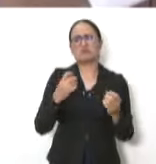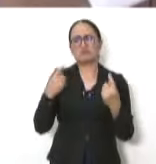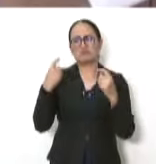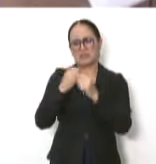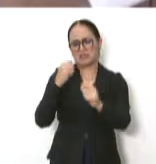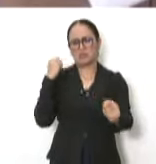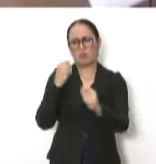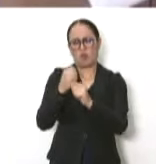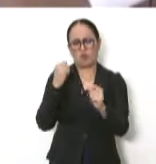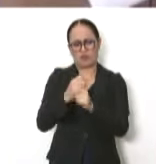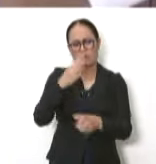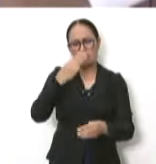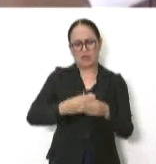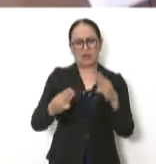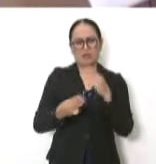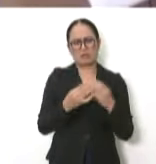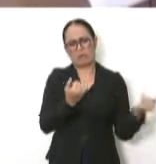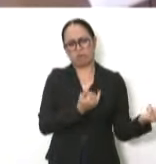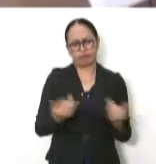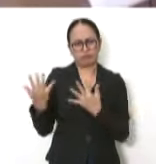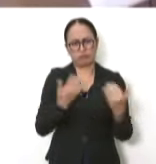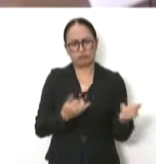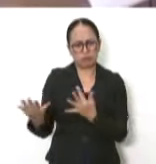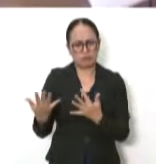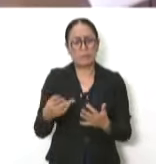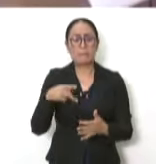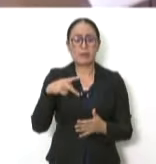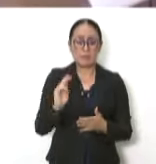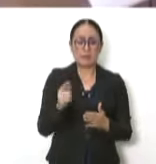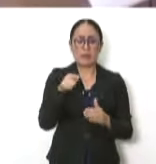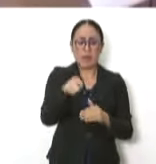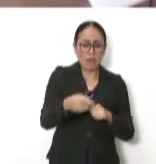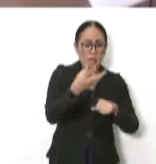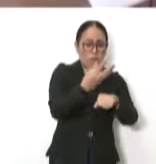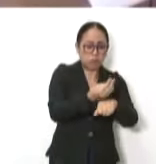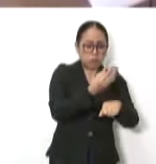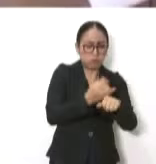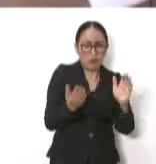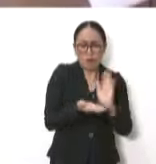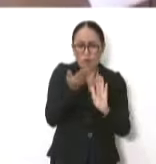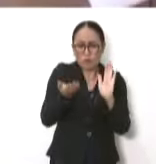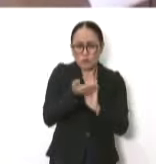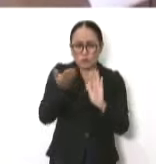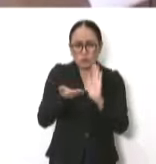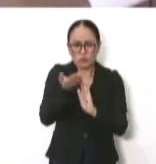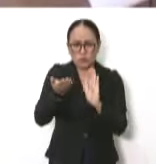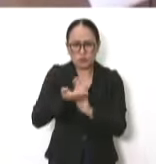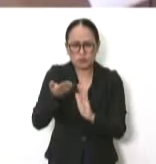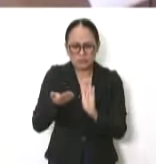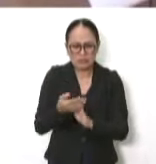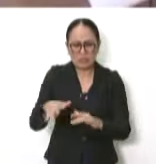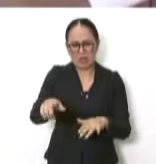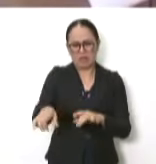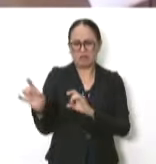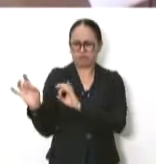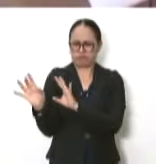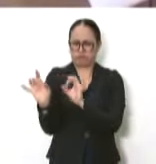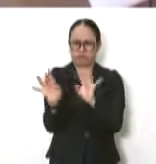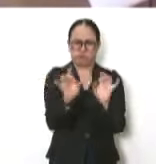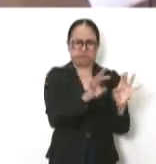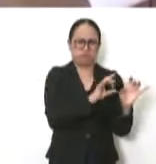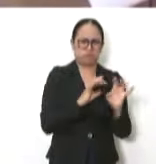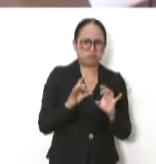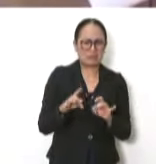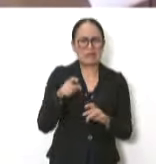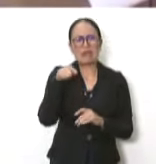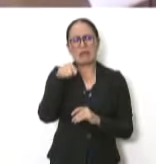país. Sin embargo, la construcción de este importante proyecto de infraestructura estuvo enmarcada por fuertes cuestionamientos